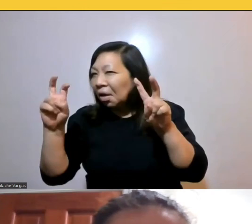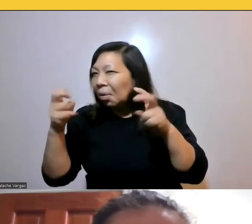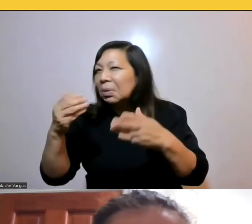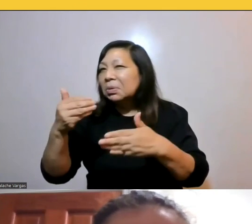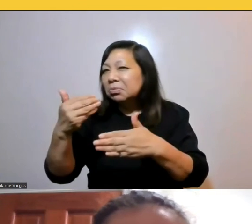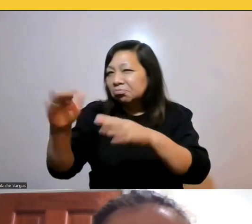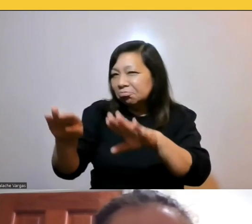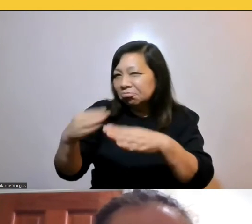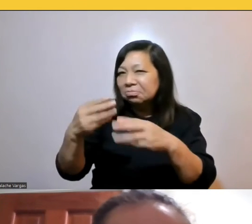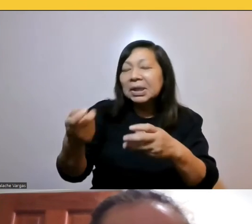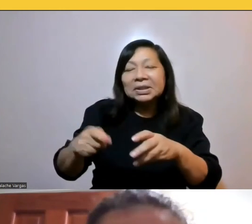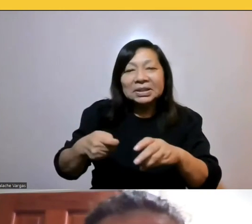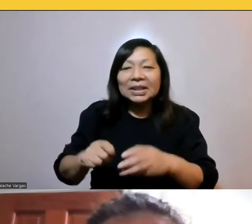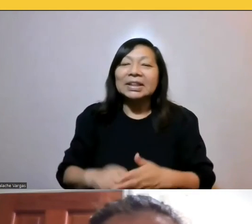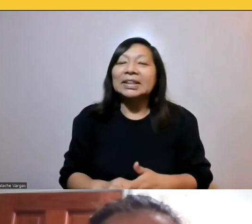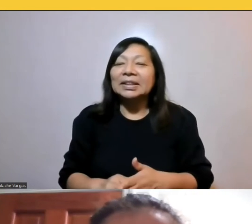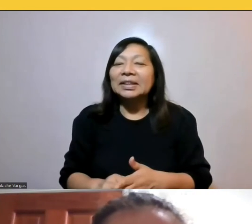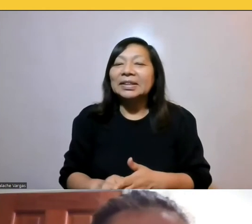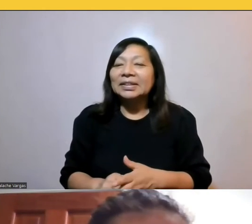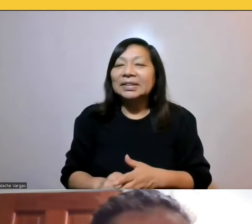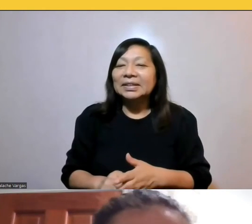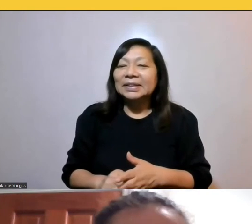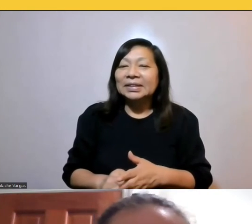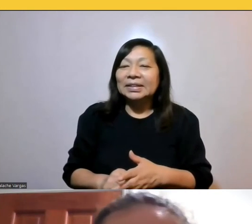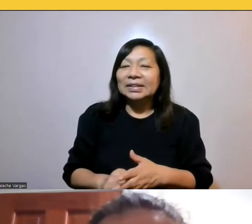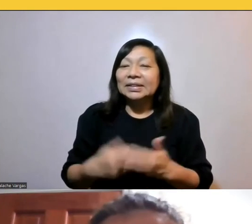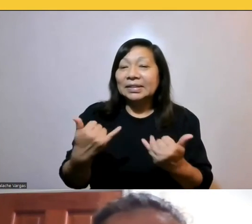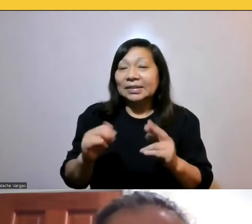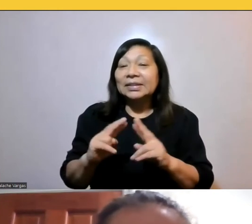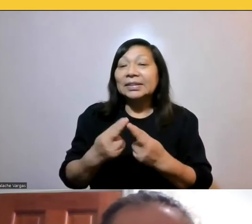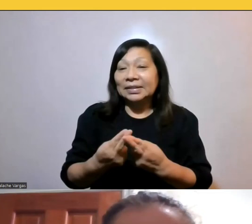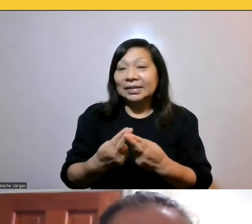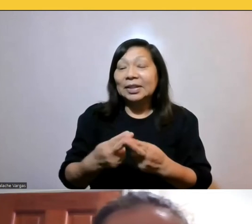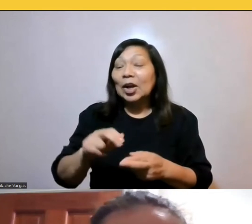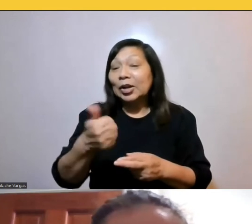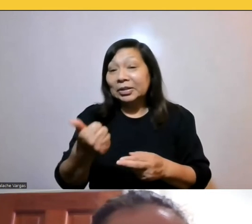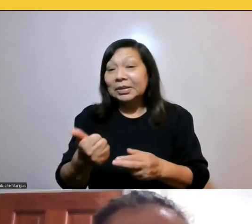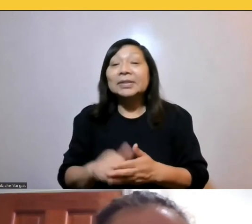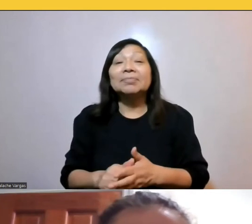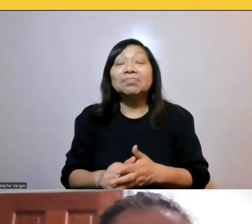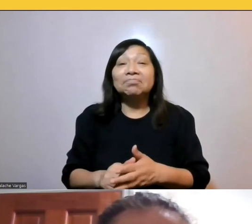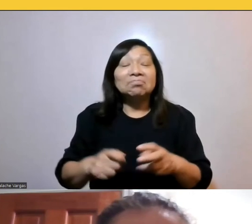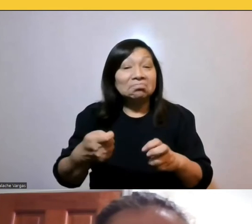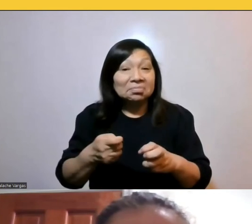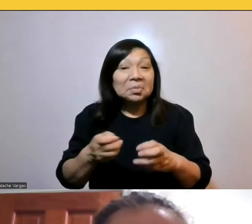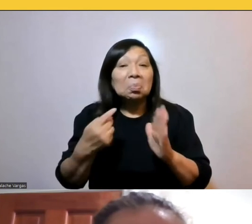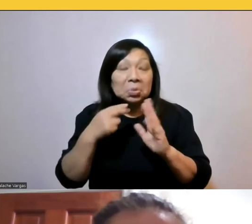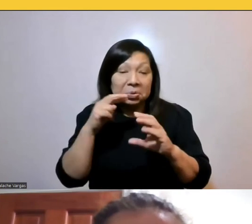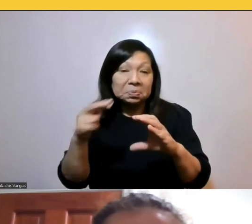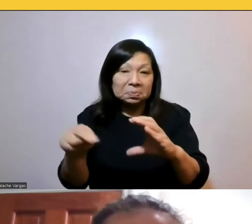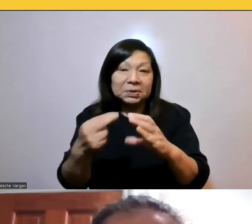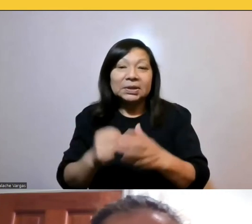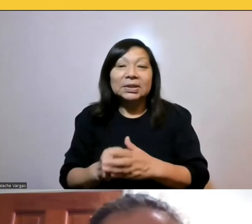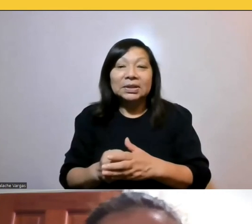más talleres. Y también comentarles que esta sesión y las otras sesiones que hemos hecho de talleres de CIPUC las pueden encontrar en el